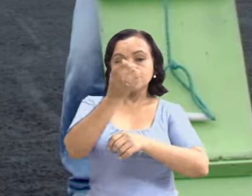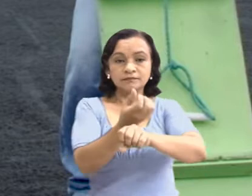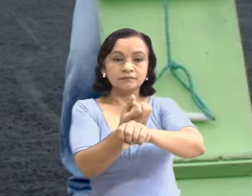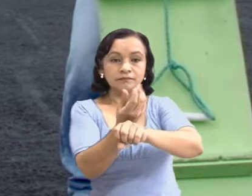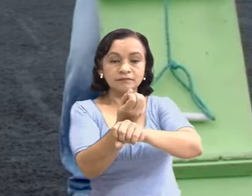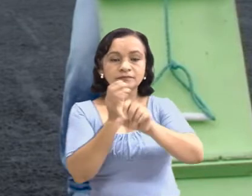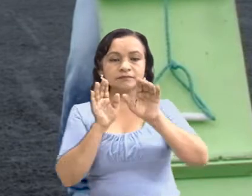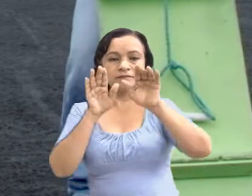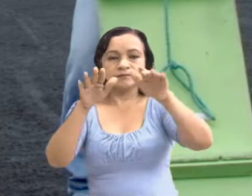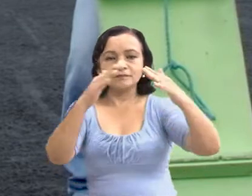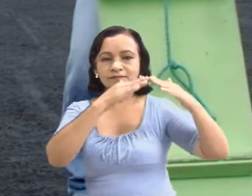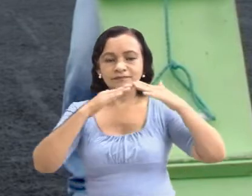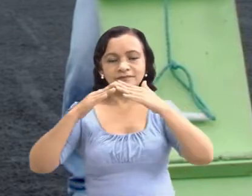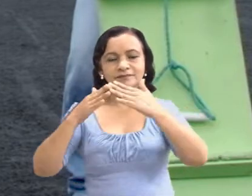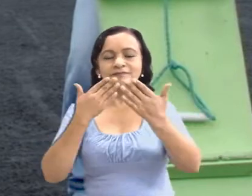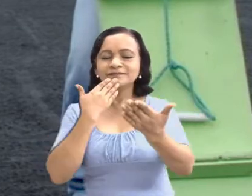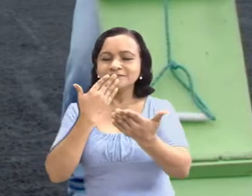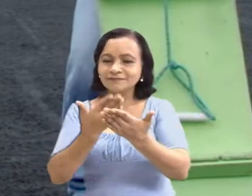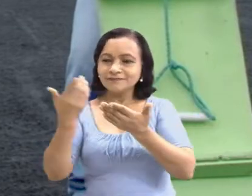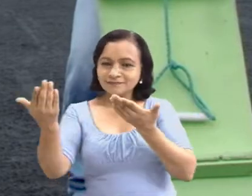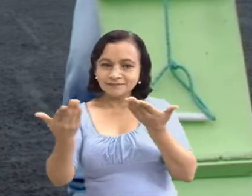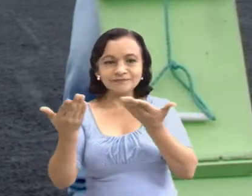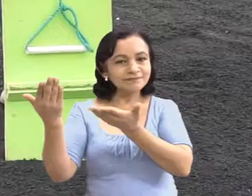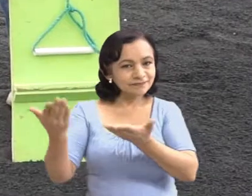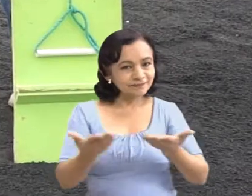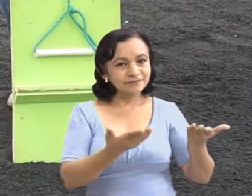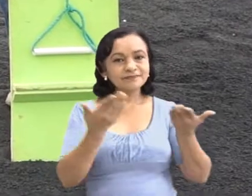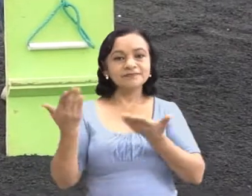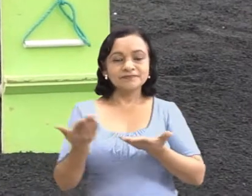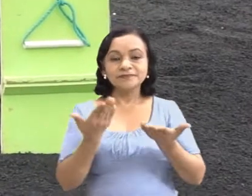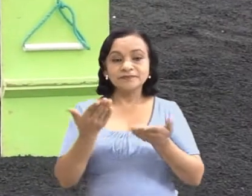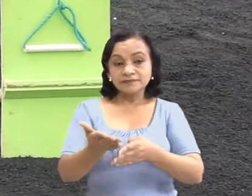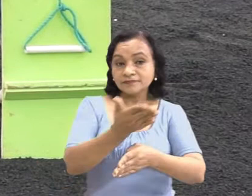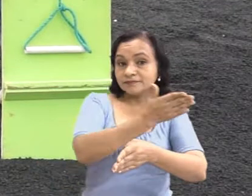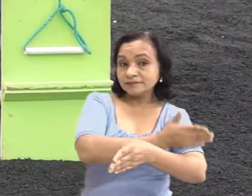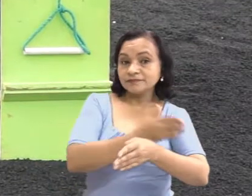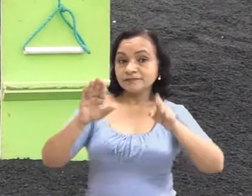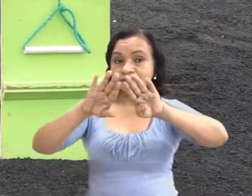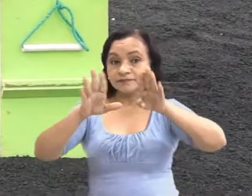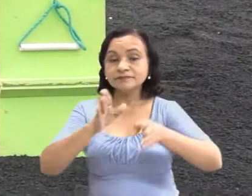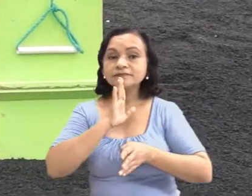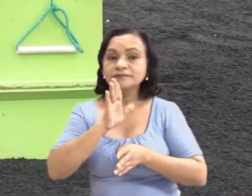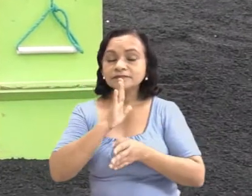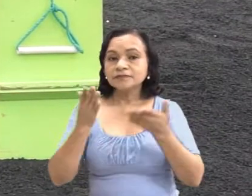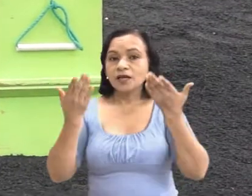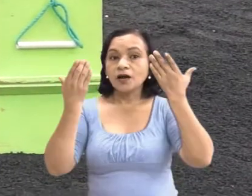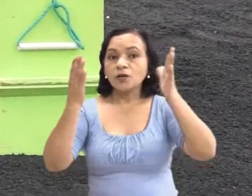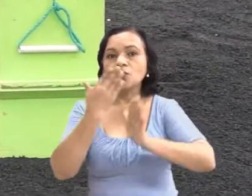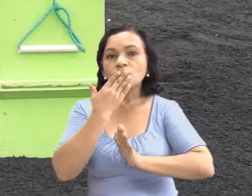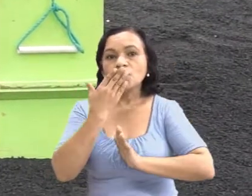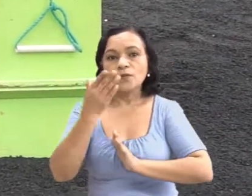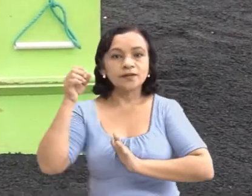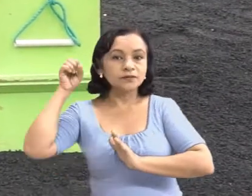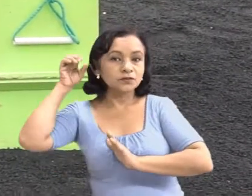de la Alcaldía de León. Bienvenido, gracias por acompañarnos. Conversábamos fuera de cámara, doña Margarita, acerca de todas las bondades